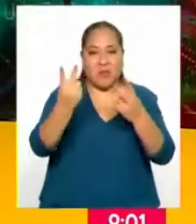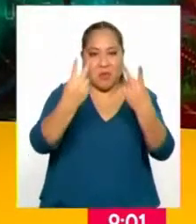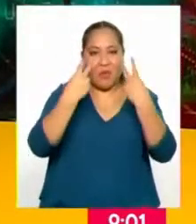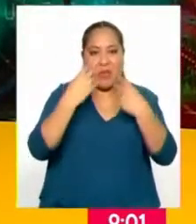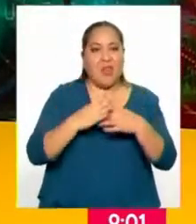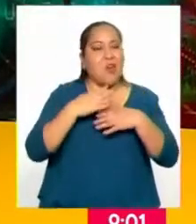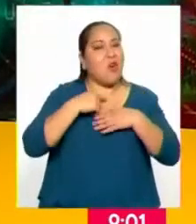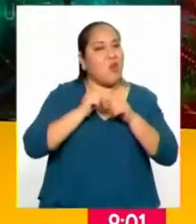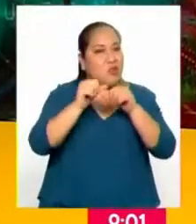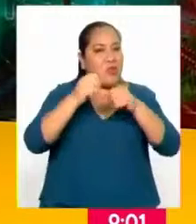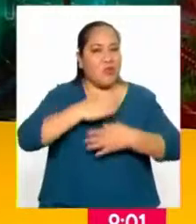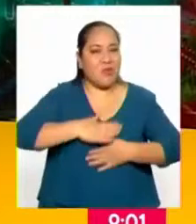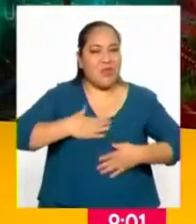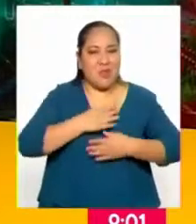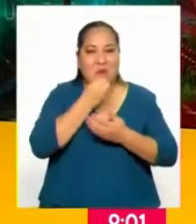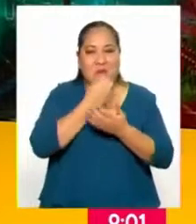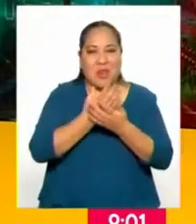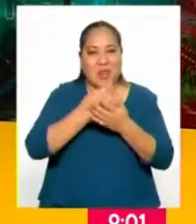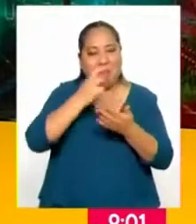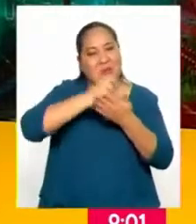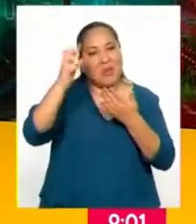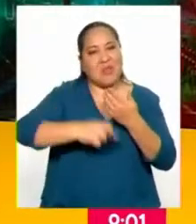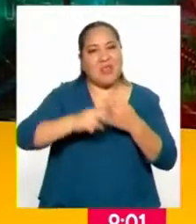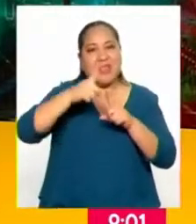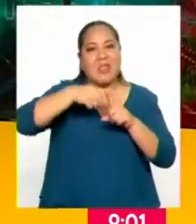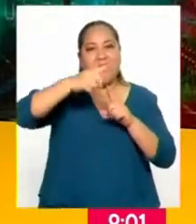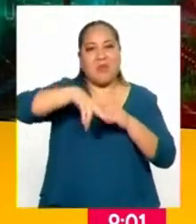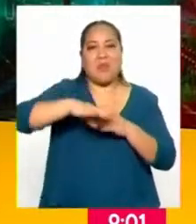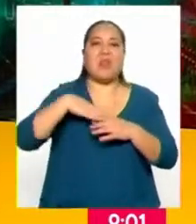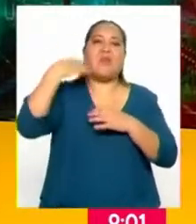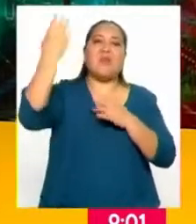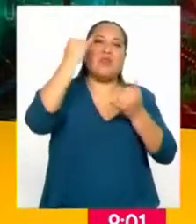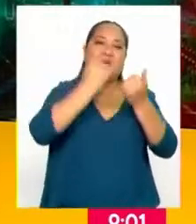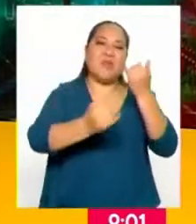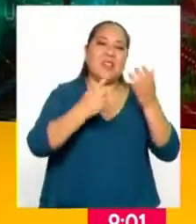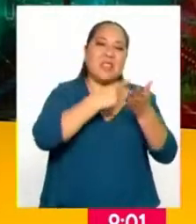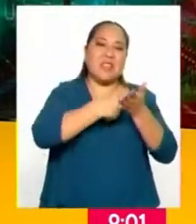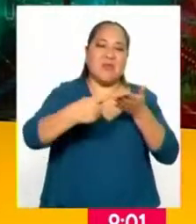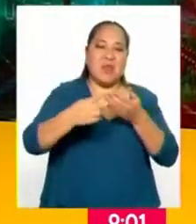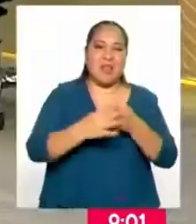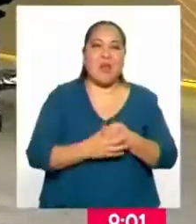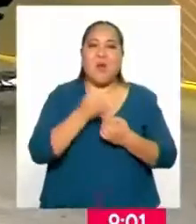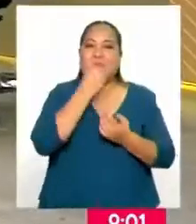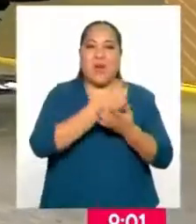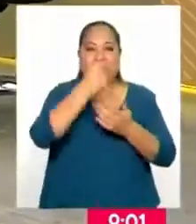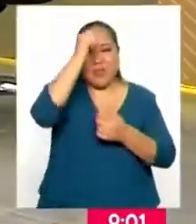Sigan disfrutando de la buena programación de TV Perú conmigo hasta el próximo fin de semana. Nos vemos, buen domingo.